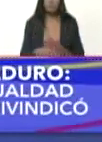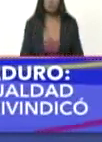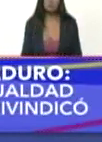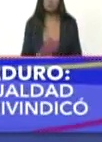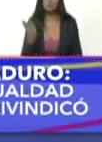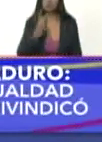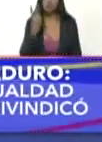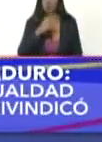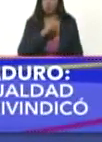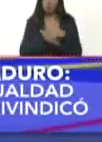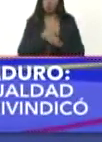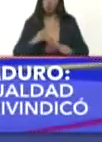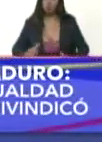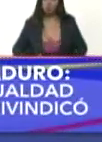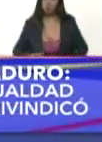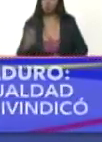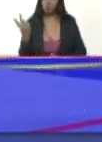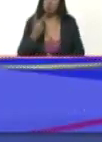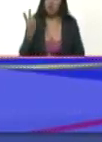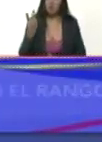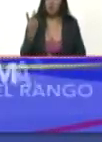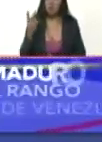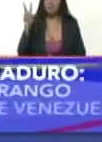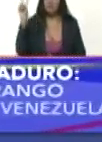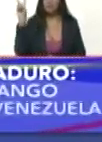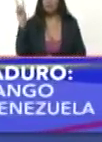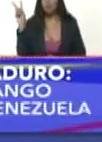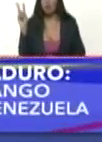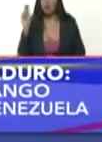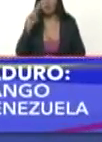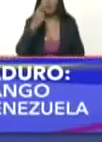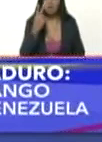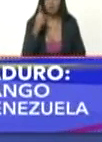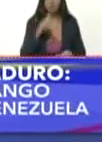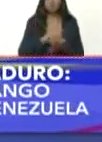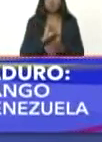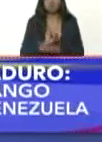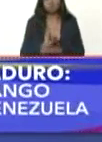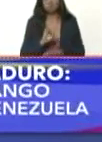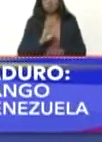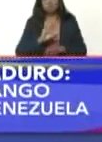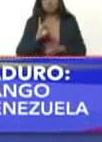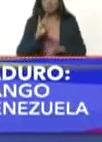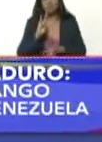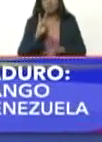ambas fuerzas militares, Nicaragua, Venezuela. Por eso no está presente hoy.